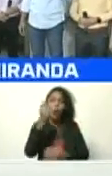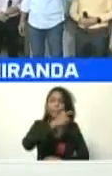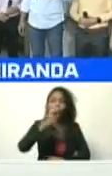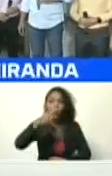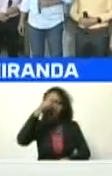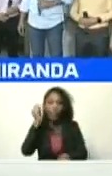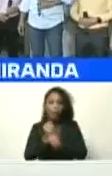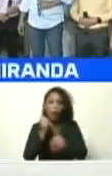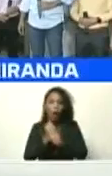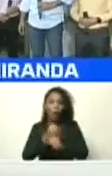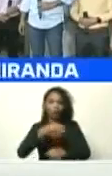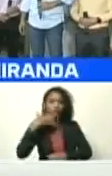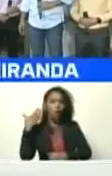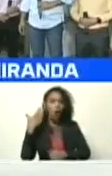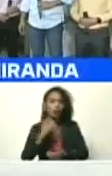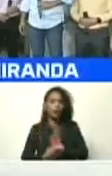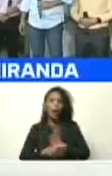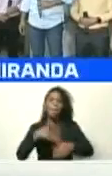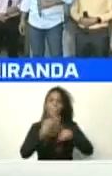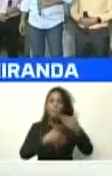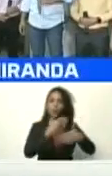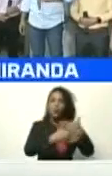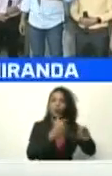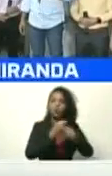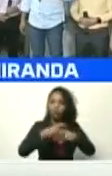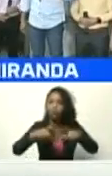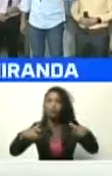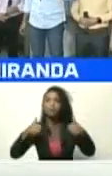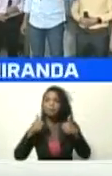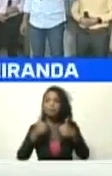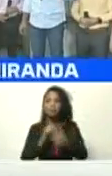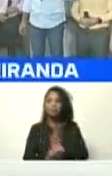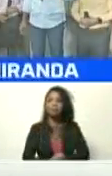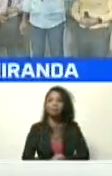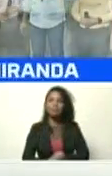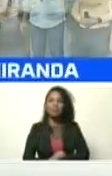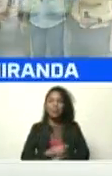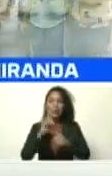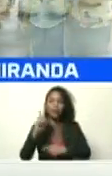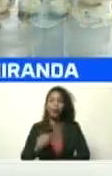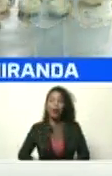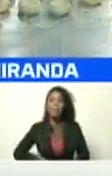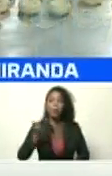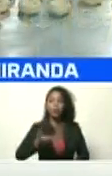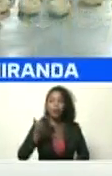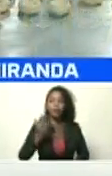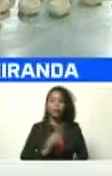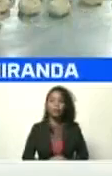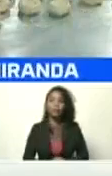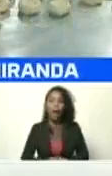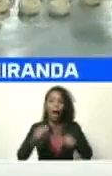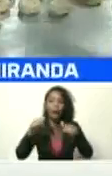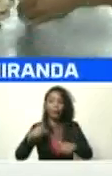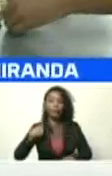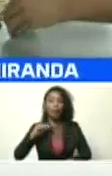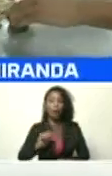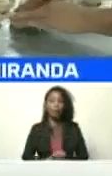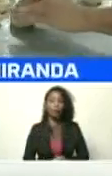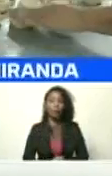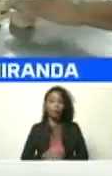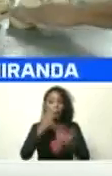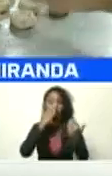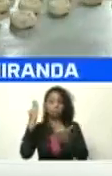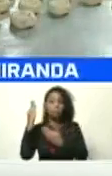se dignifica y progresa, prospera. ¿Ves? Eso es muy importante. Aquí tengo, mira, el